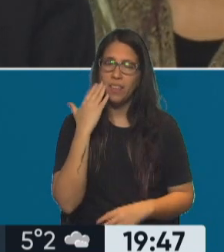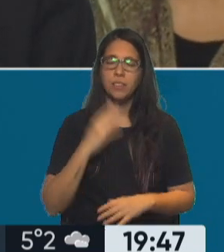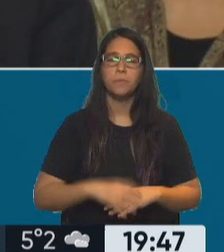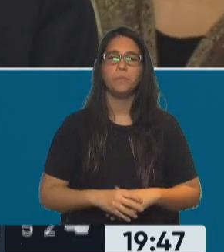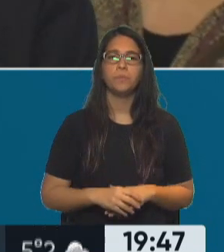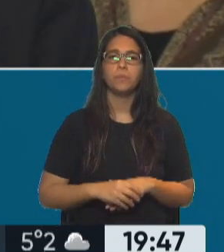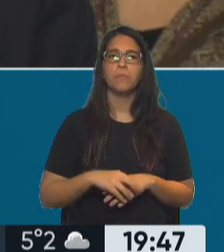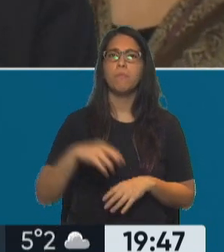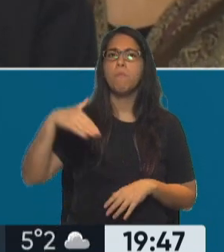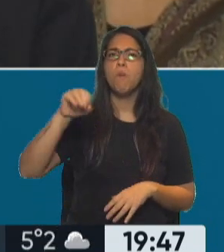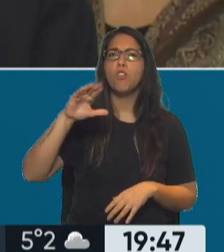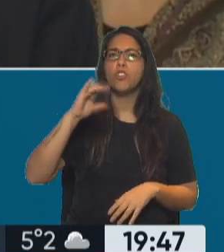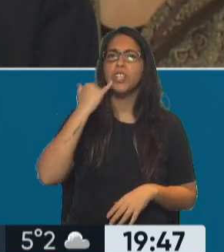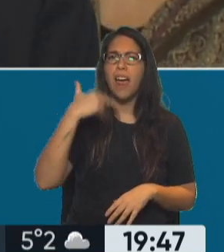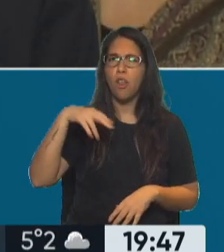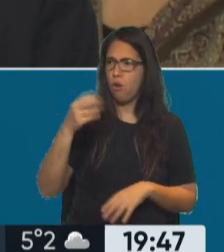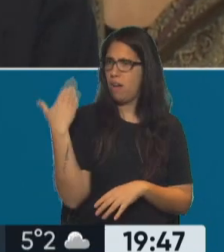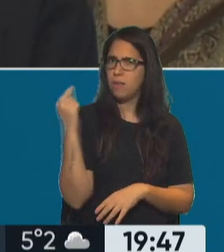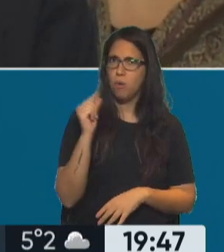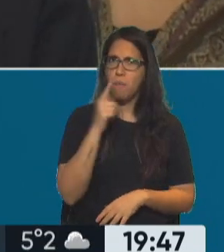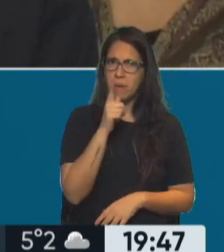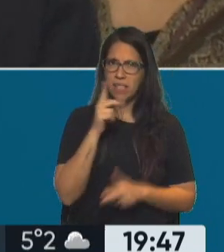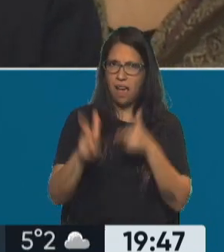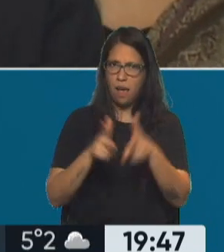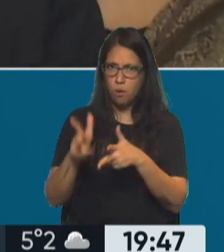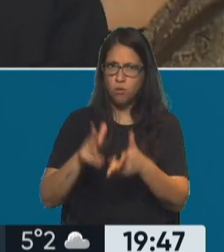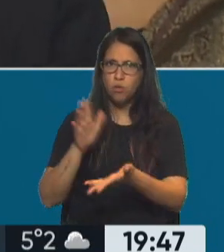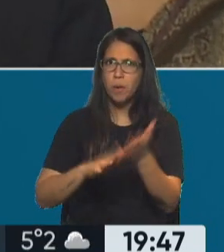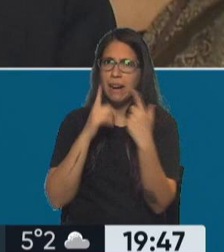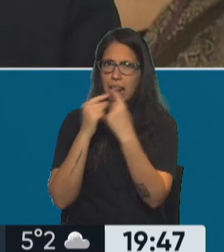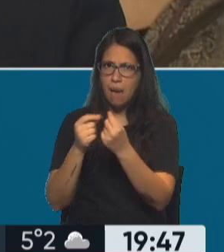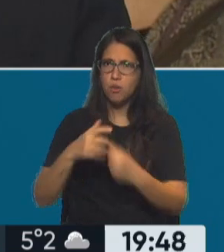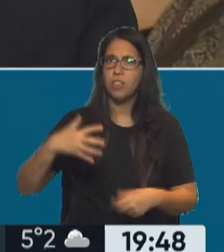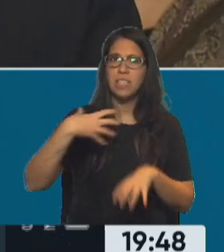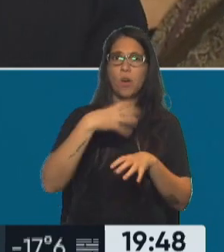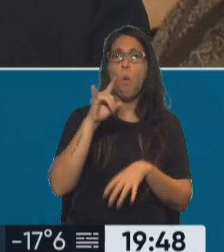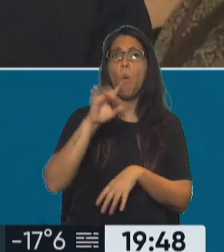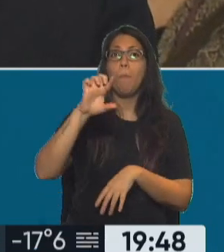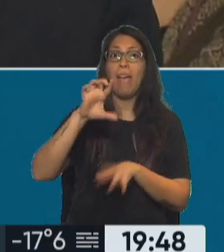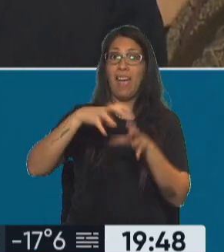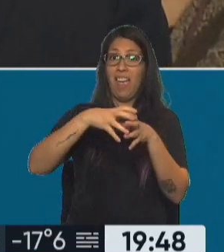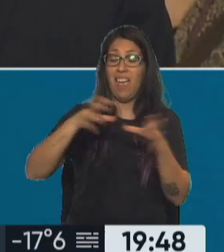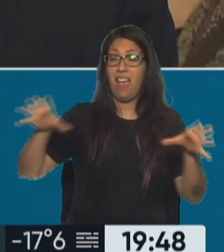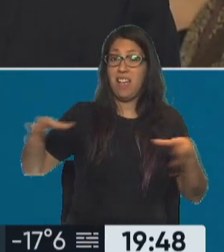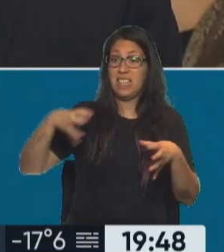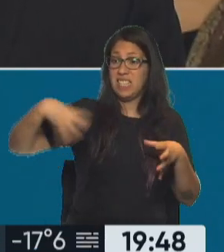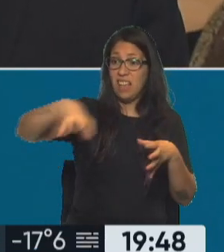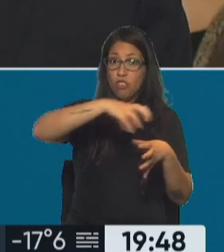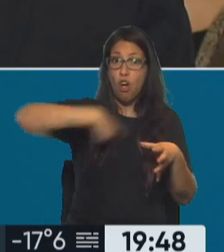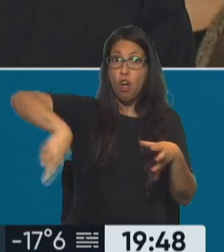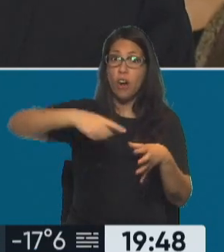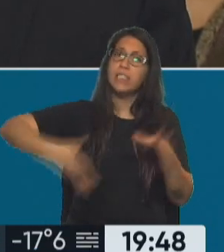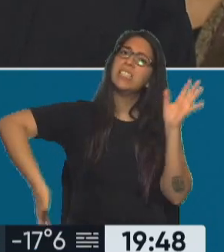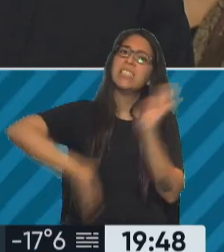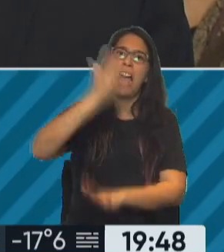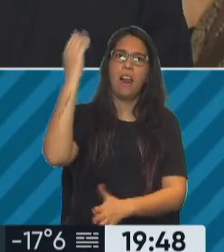Pablo Moyano creo que lo dijo en las últimas horas y habla de este reclamo de que todos los sectores de Unión por la Patria bajen al territorio y salgan